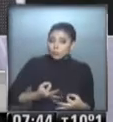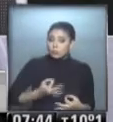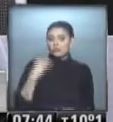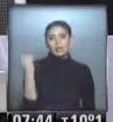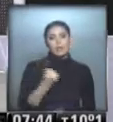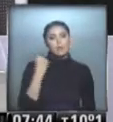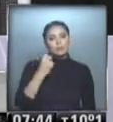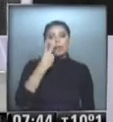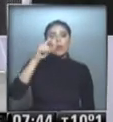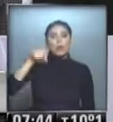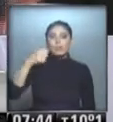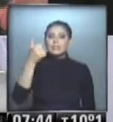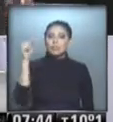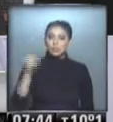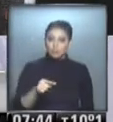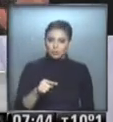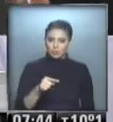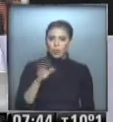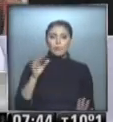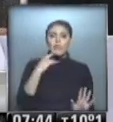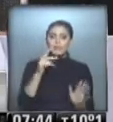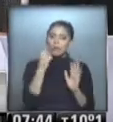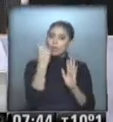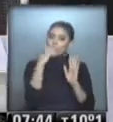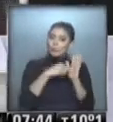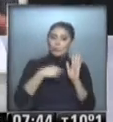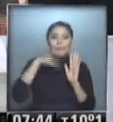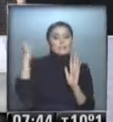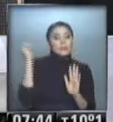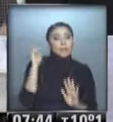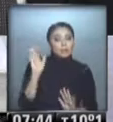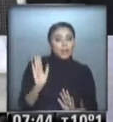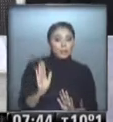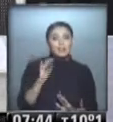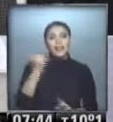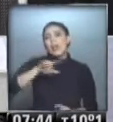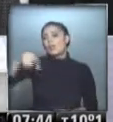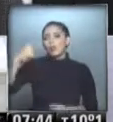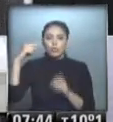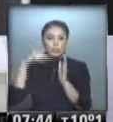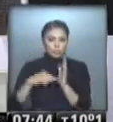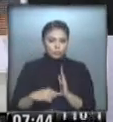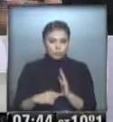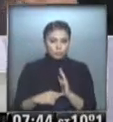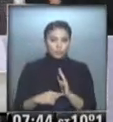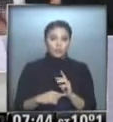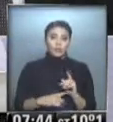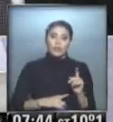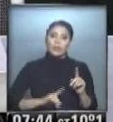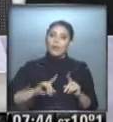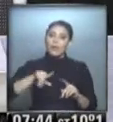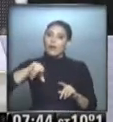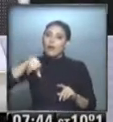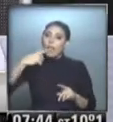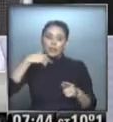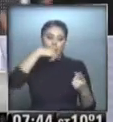muy importante del 26 por ciento digo estos son los datos más importantes más allá de otras proyecciones que están provocando algún otro tipo